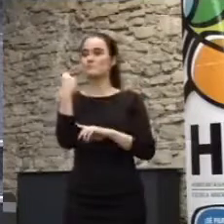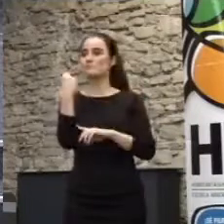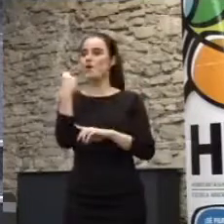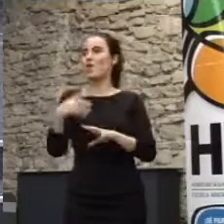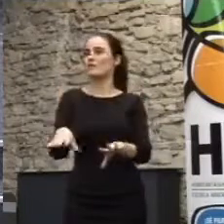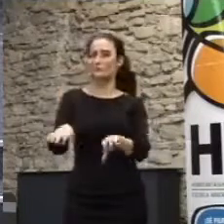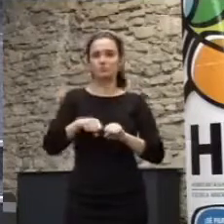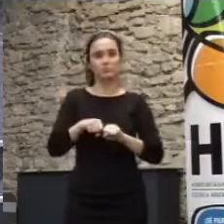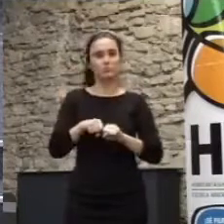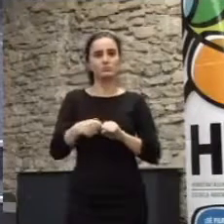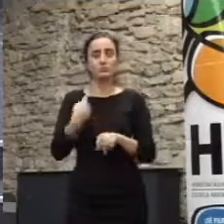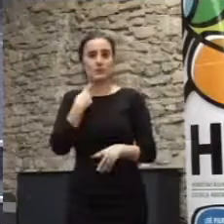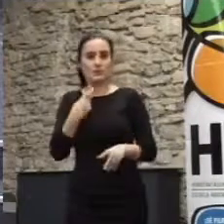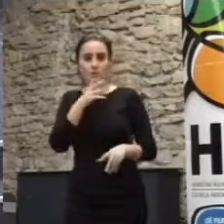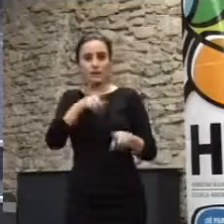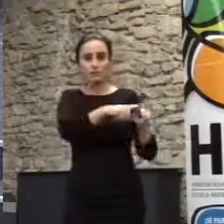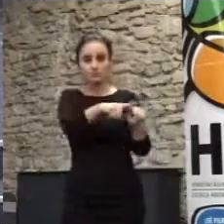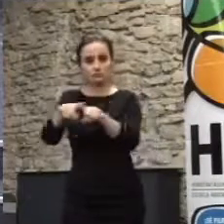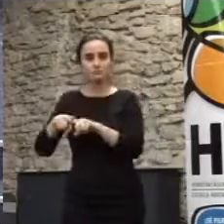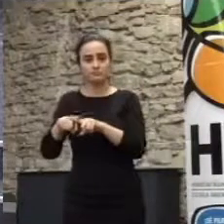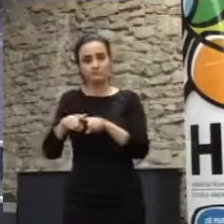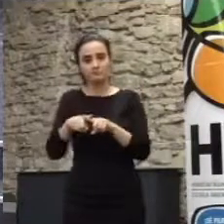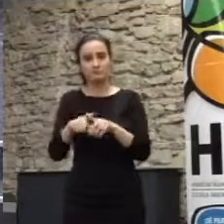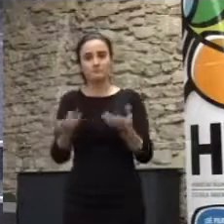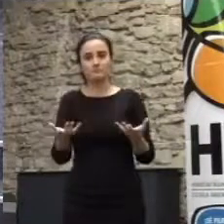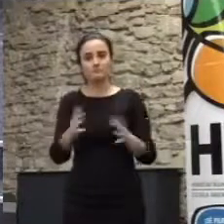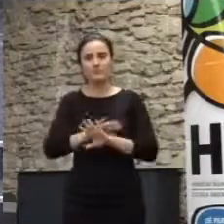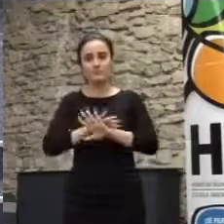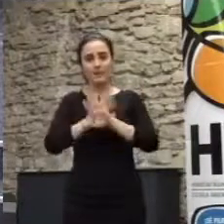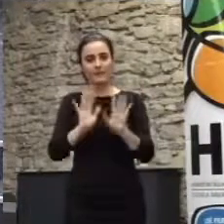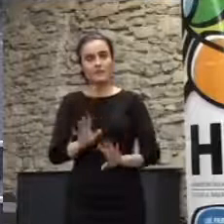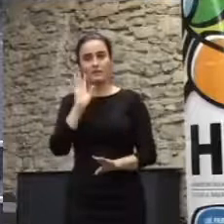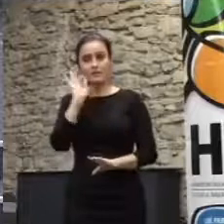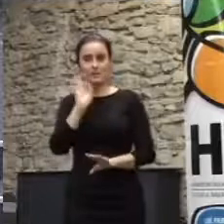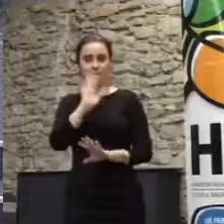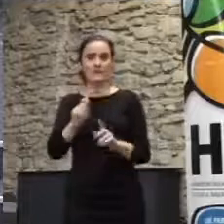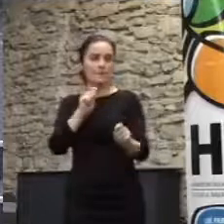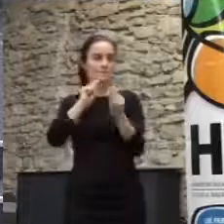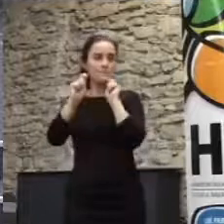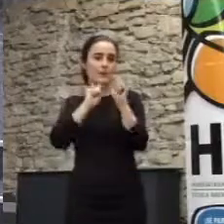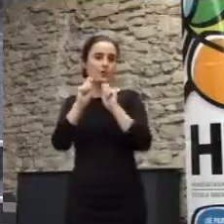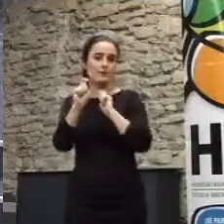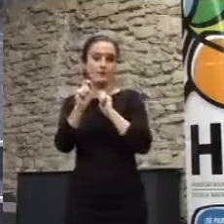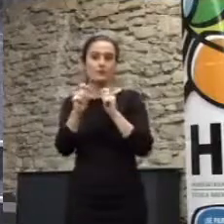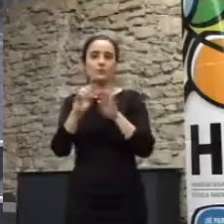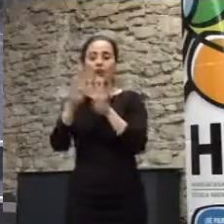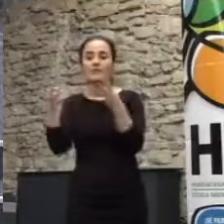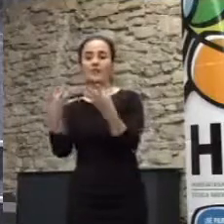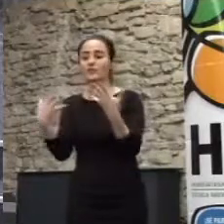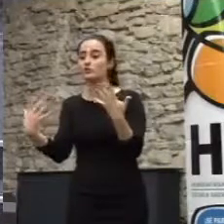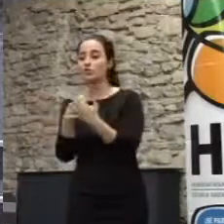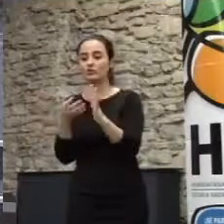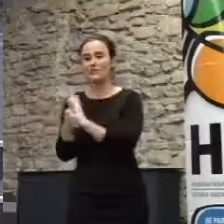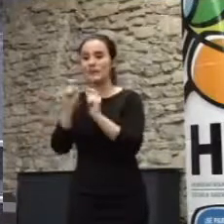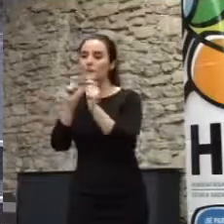de oportunidades, pues, bueno, siempre reivindicando la labor de la persona periodista, ¿no? No todo lo que hay en Internet es periodismo.